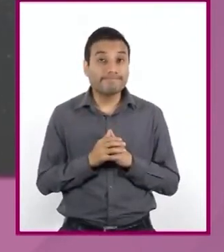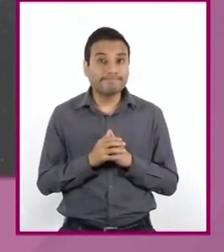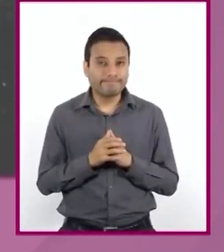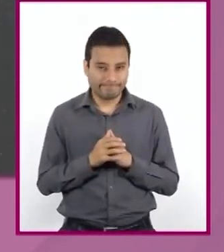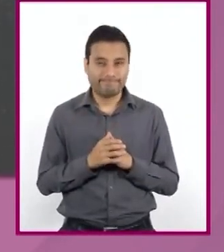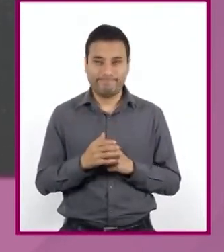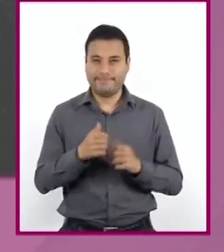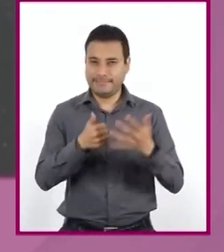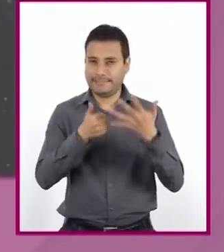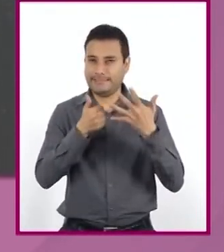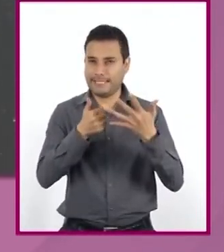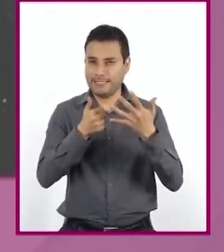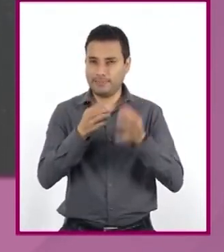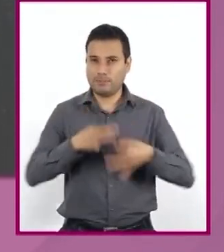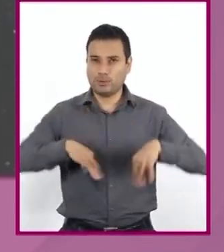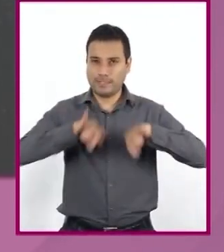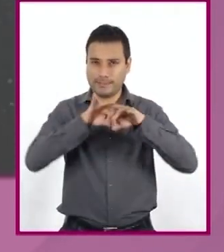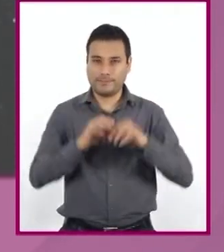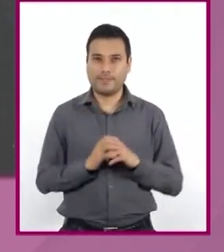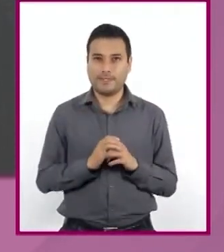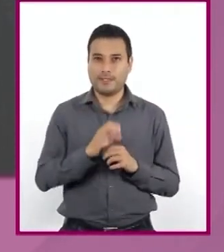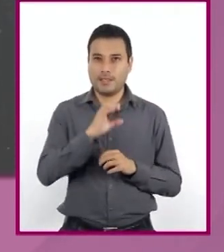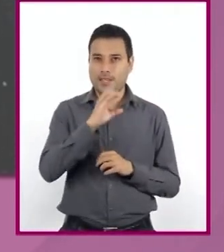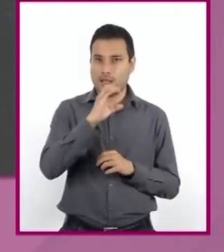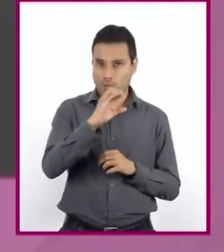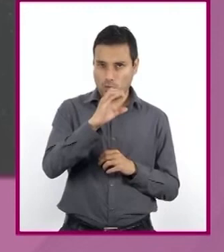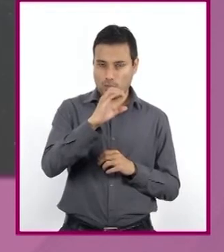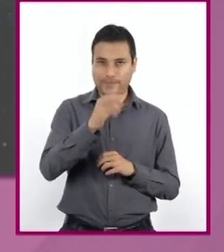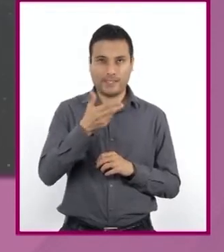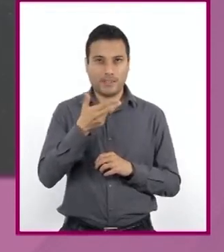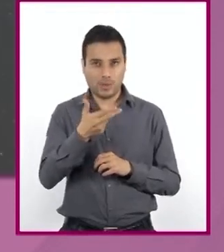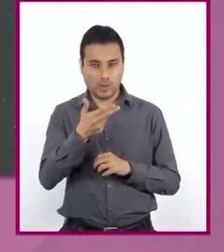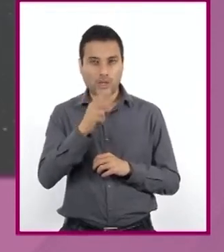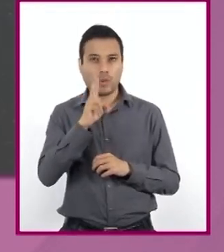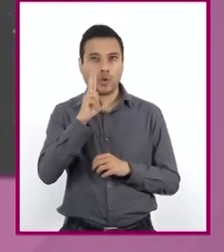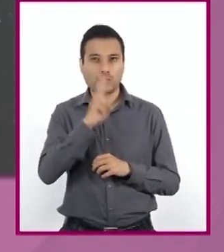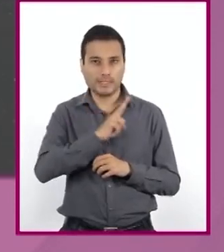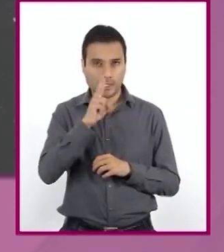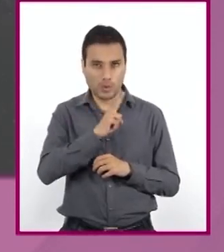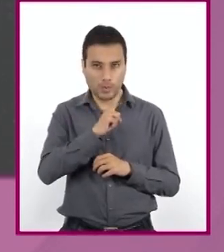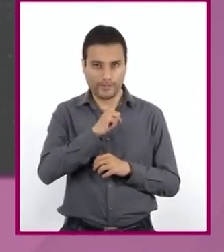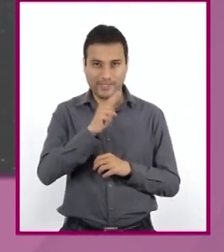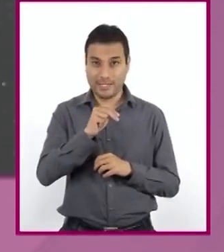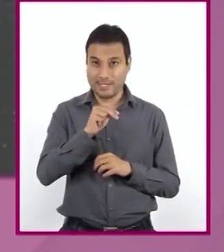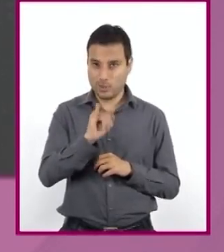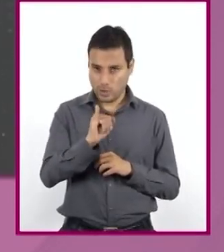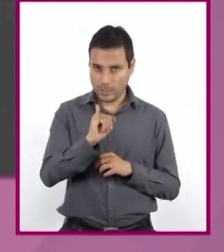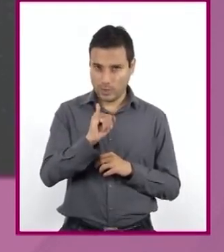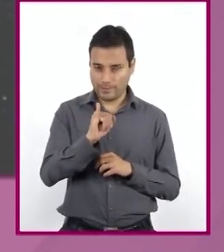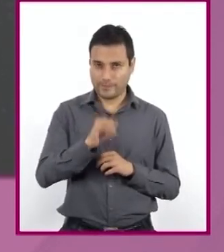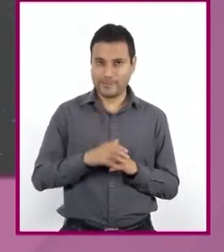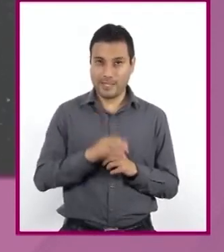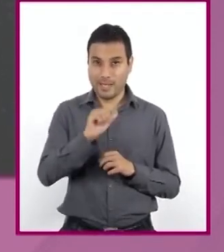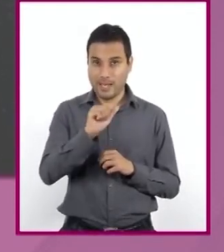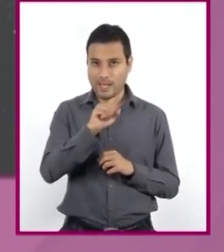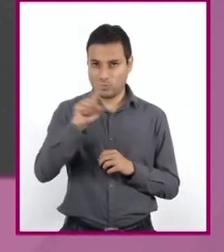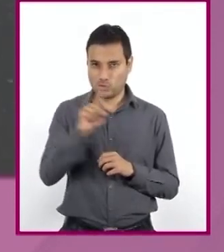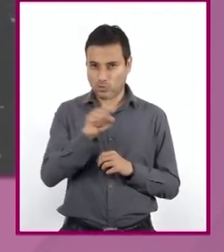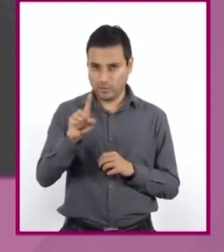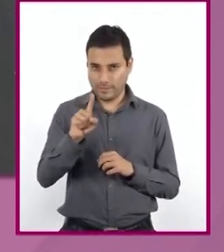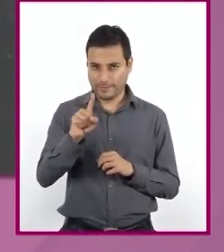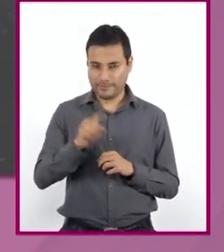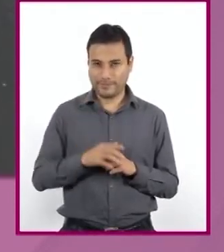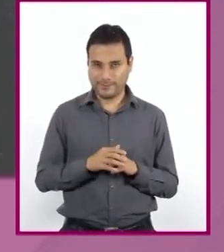6: carbono, hidrógeno, oxígeno, nitrógeno, azufre y